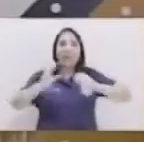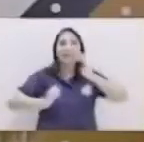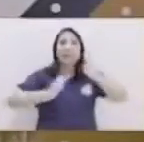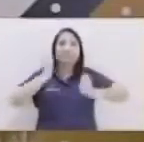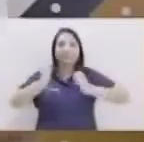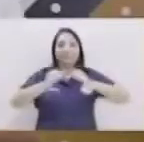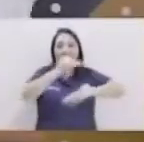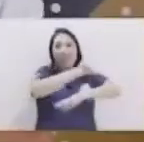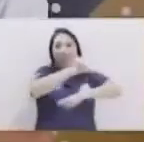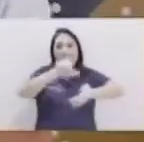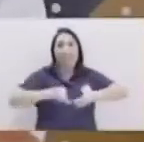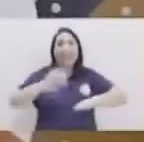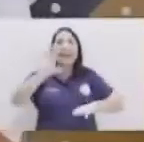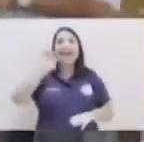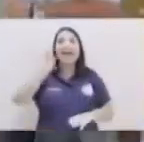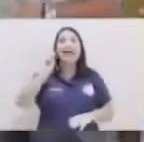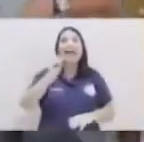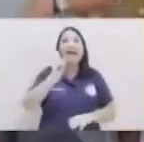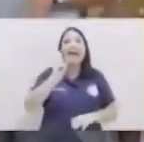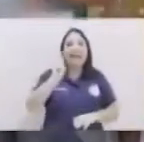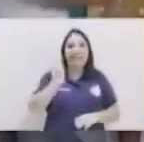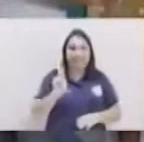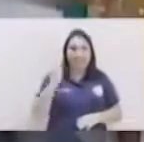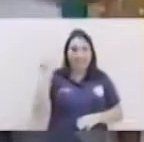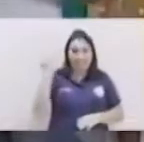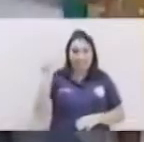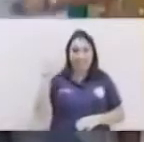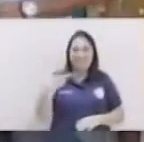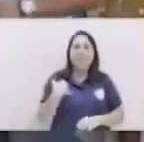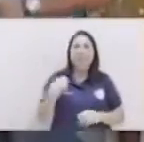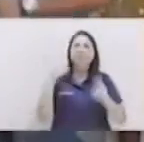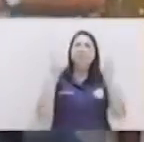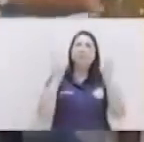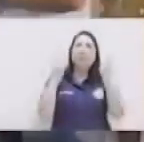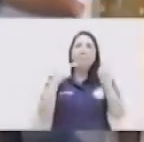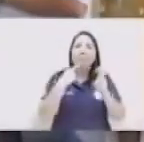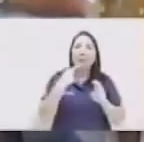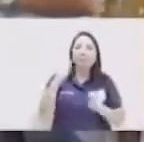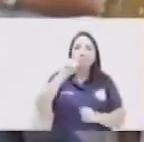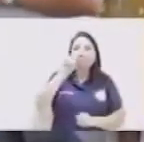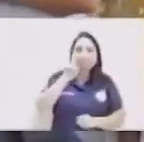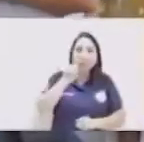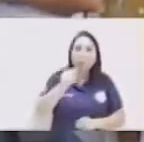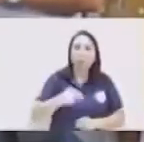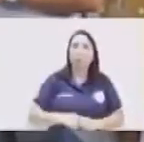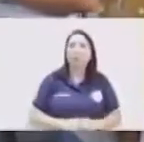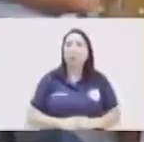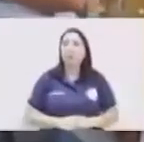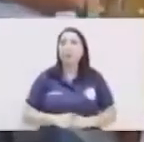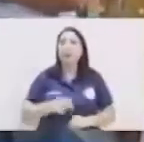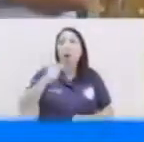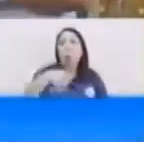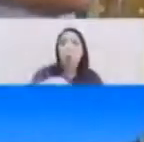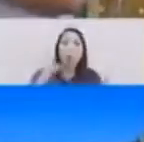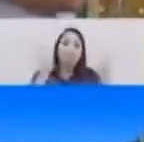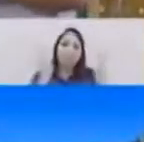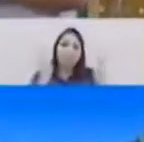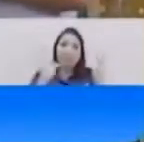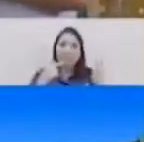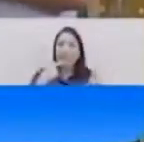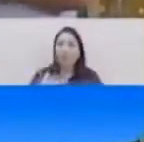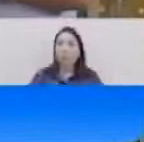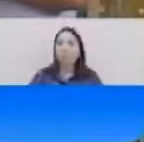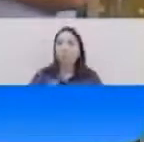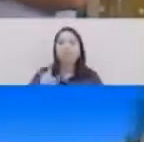el profesor Eddie Alvarado. Profe, bienvenido. ¿Cuál es el tema que vamos a ver hoy? Muchísimas gracias. El tema que vamos a ver el día de hoy